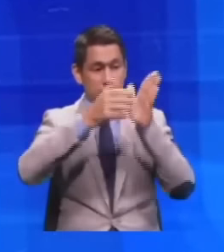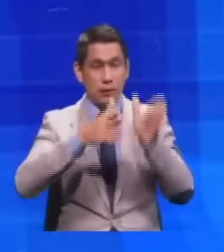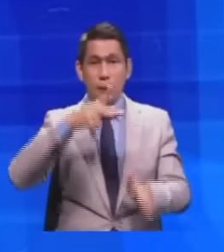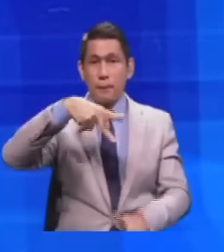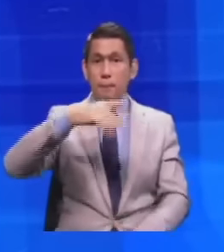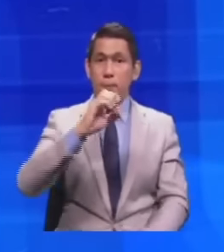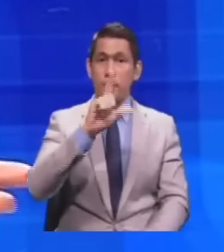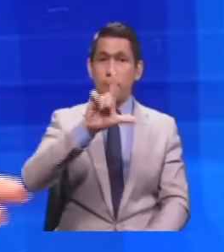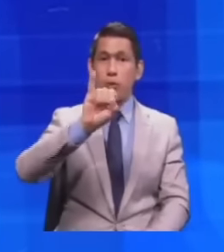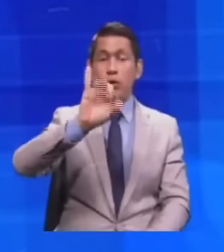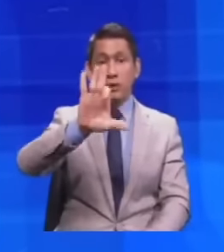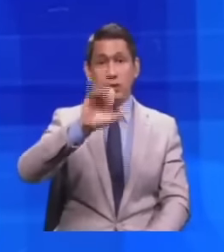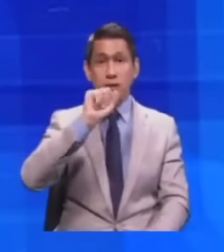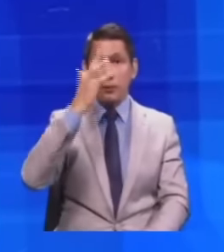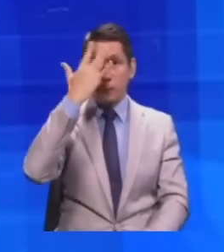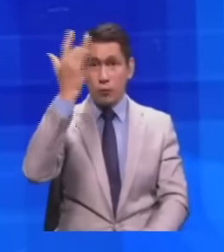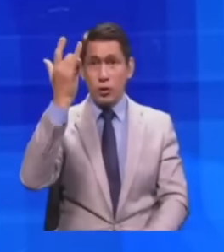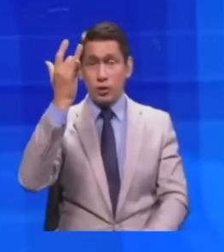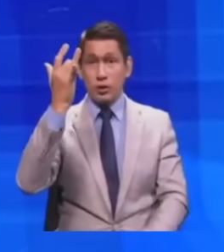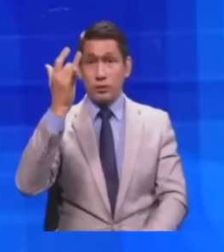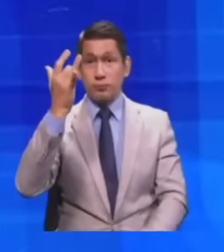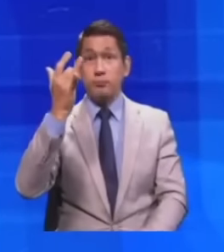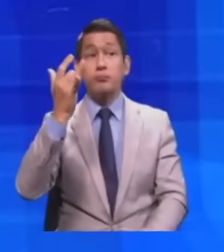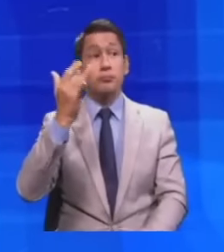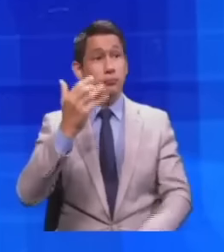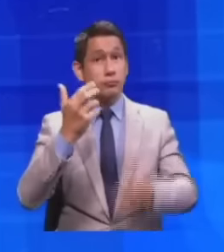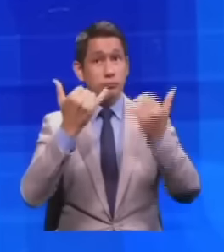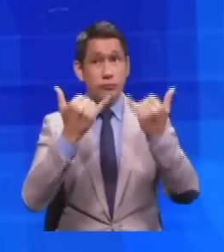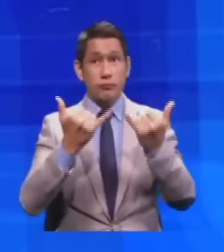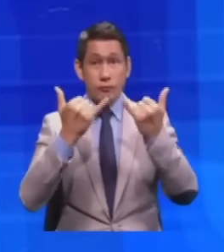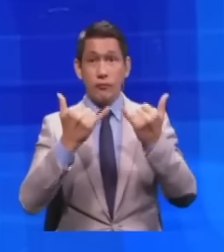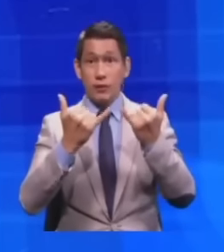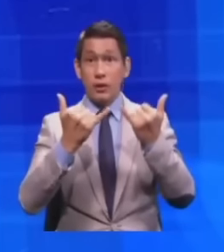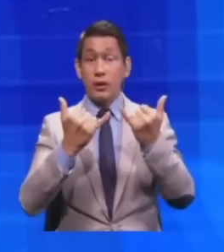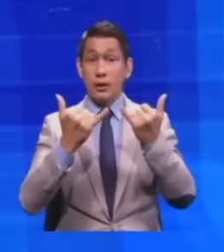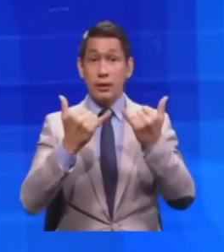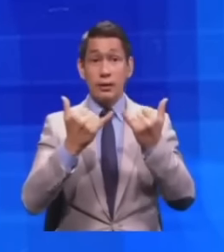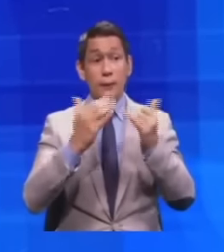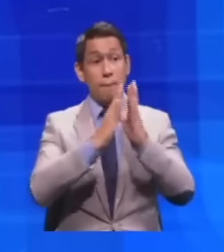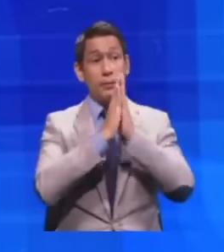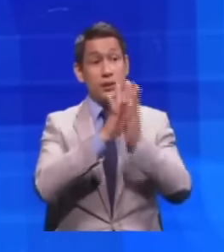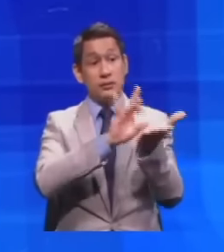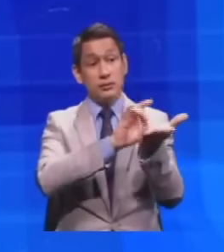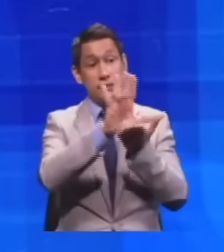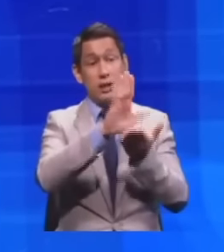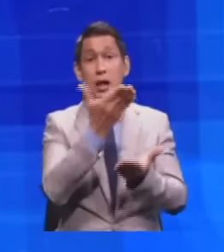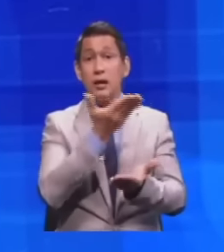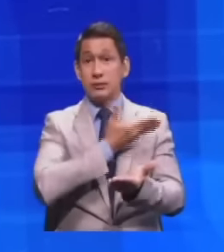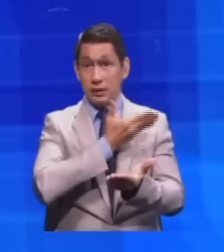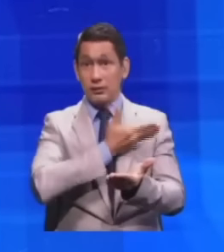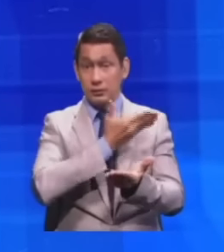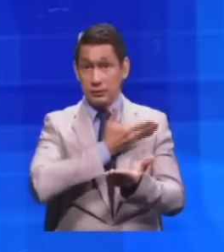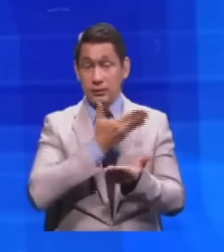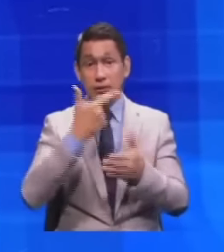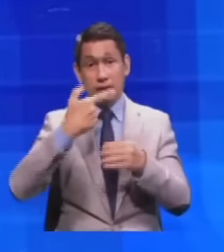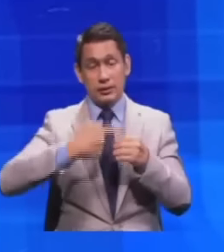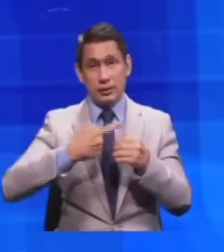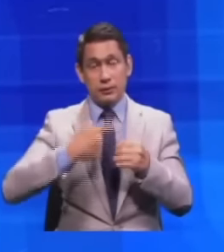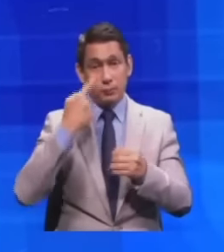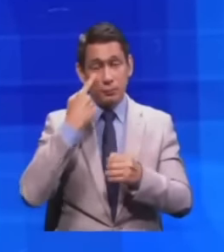Polit. Ocurre en medio del pedido de revocatoria del alcalde Pavel Muñoz que preparan grupos sociales.